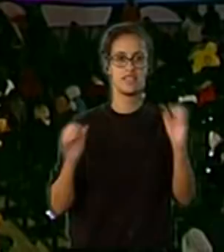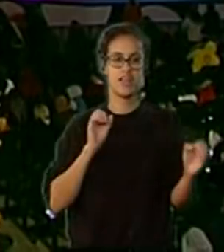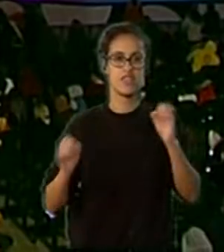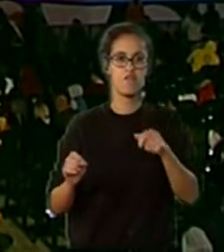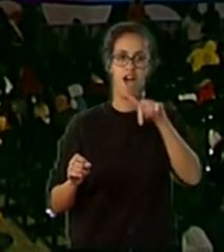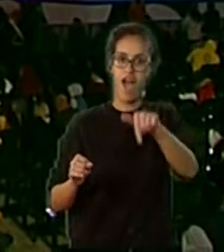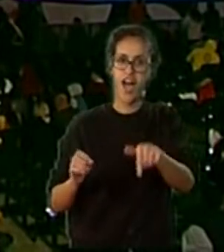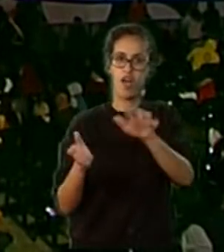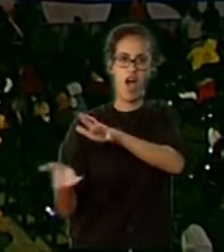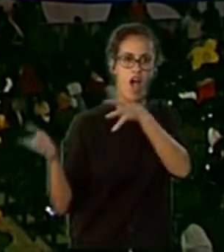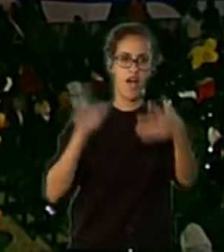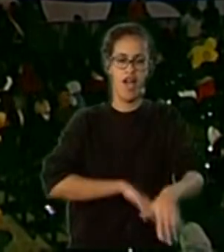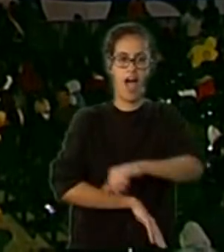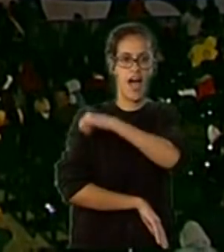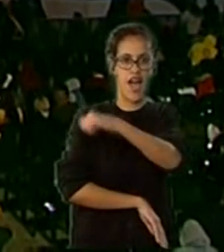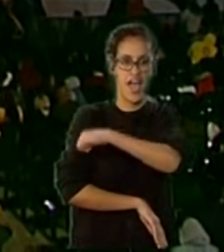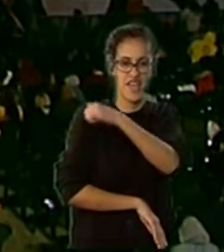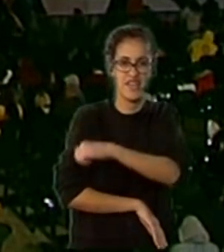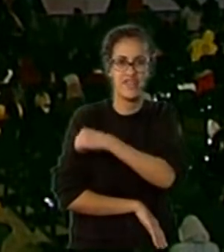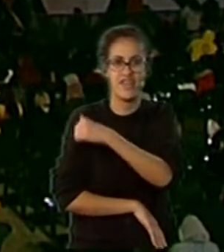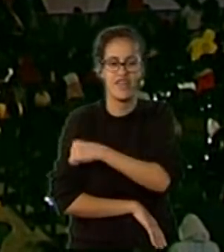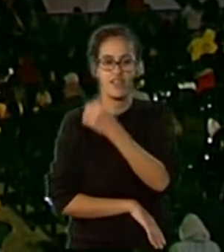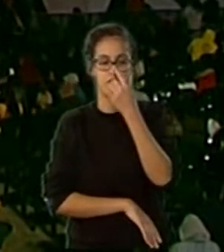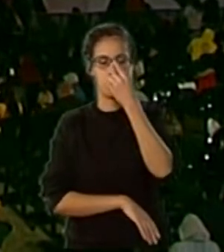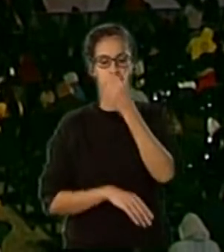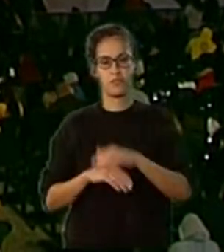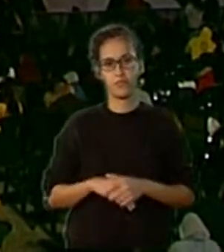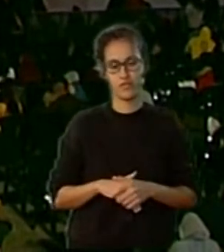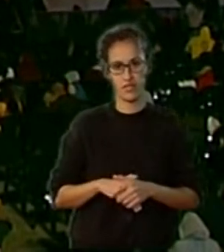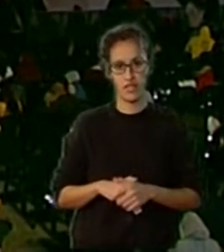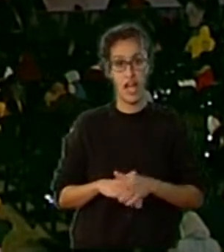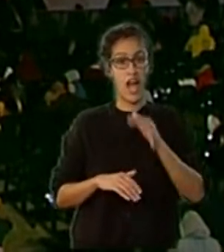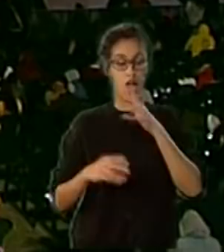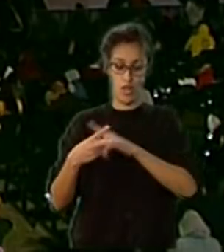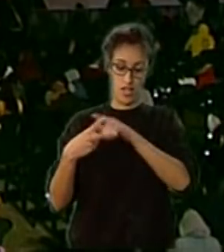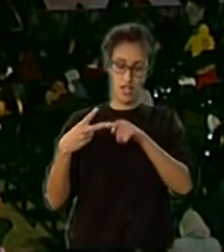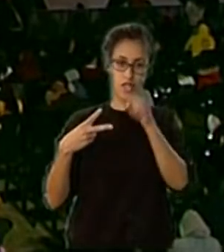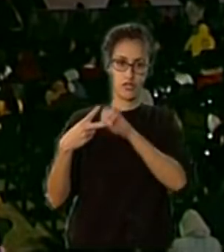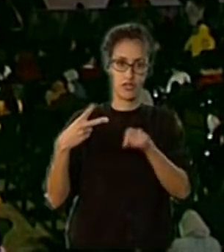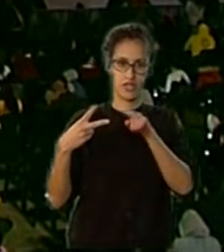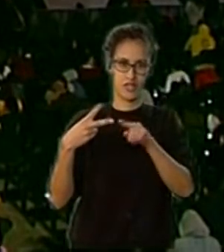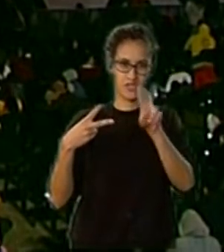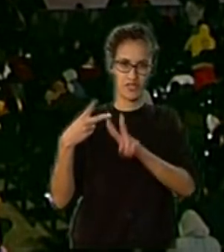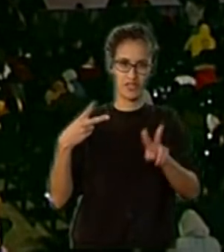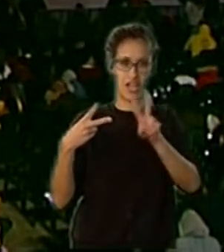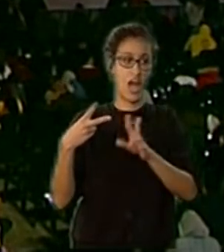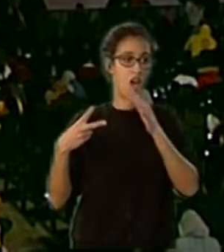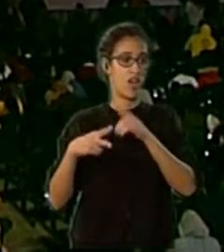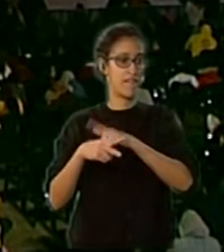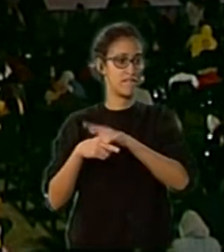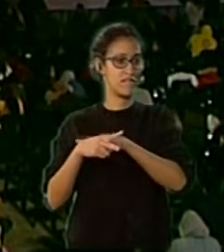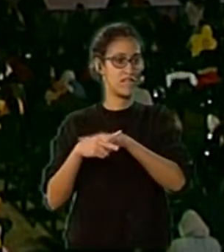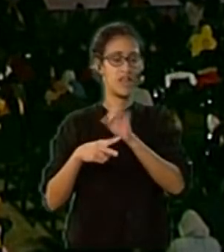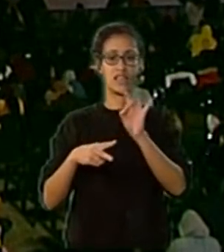una auténtica tienda, en un pequeño centro comercial. Buscamos ya la segunda canción, para ello les queda la mitad de tiempo, poquito